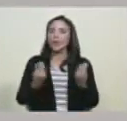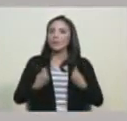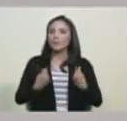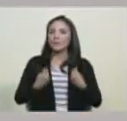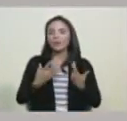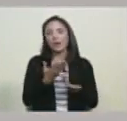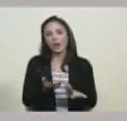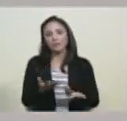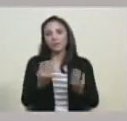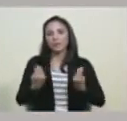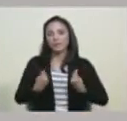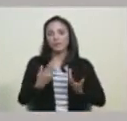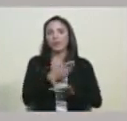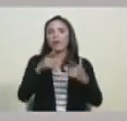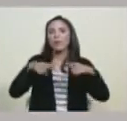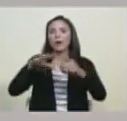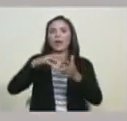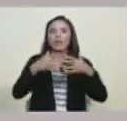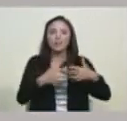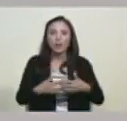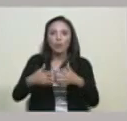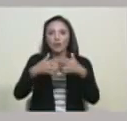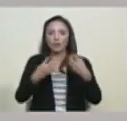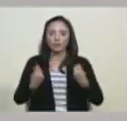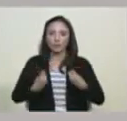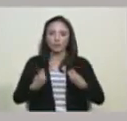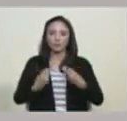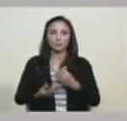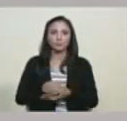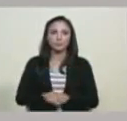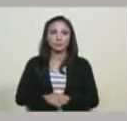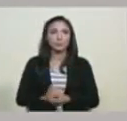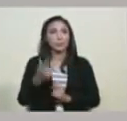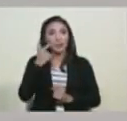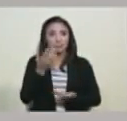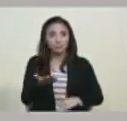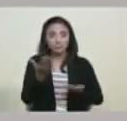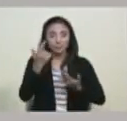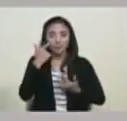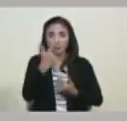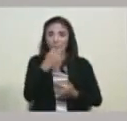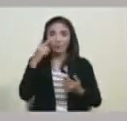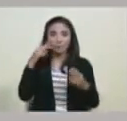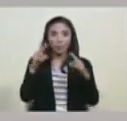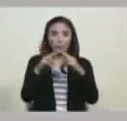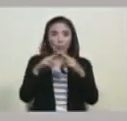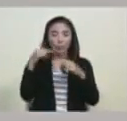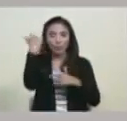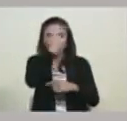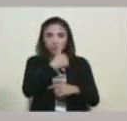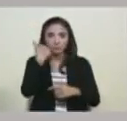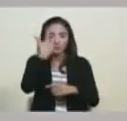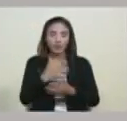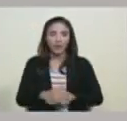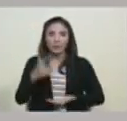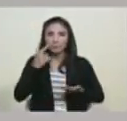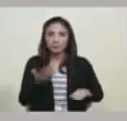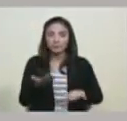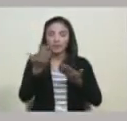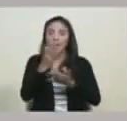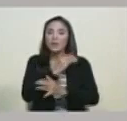residenciado en el estado de la Florida. Pueblo, reconócelo. Comunidad internacional,